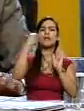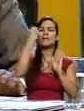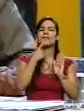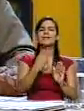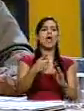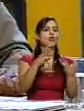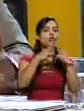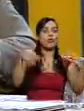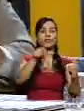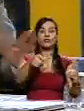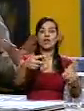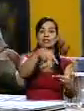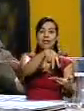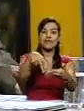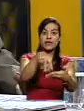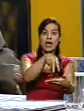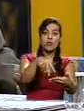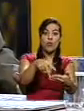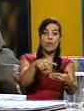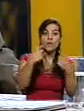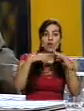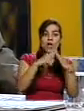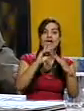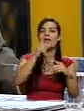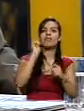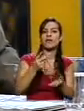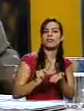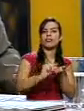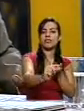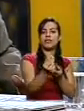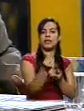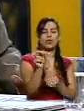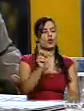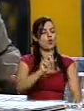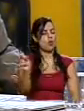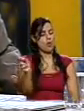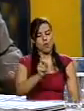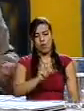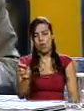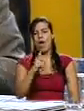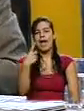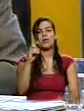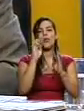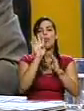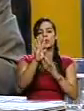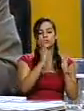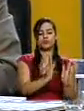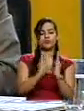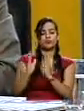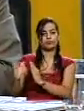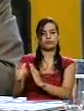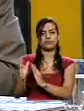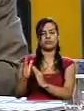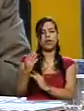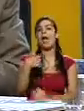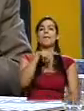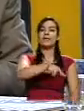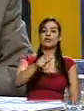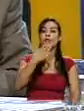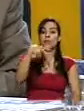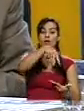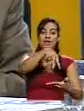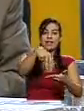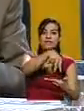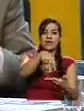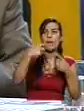un albergue necesita, tienen que darle. No, no todo el que esté en un albergue. Mucha gente está en el albergue y puede y debe